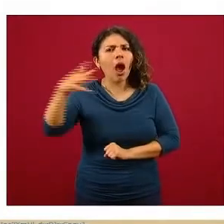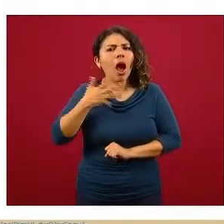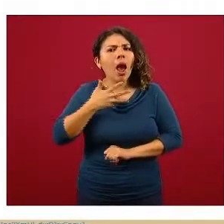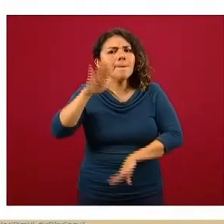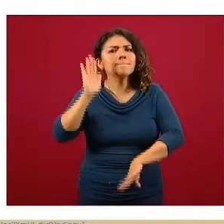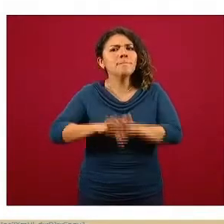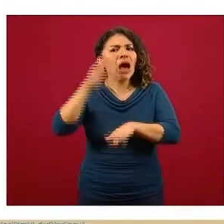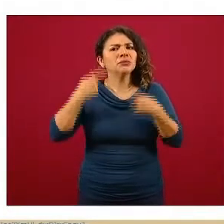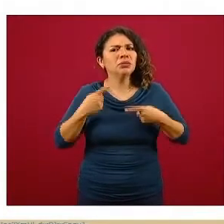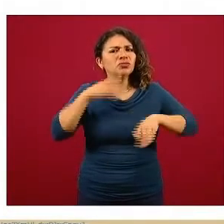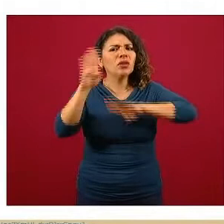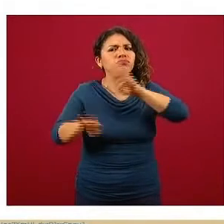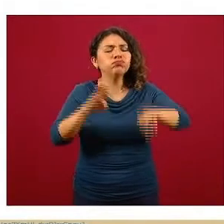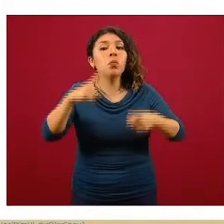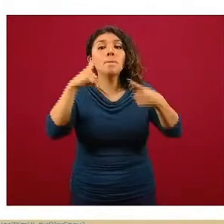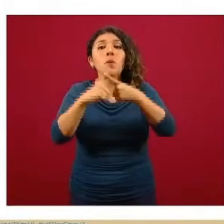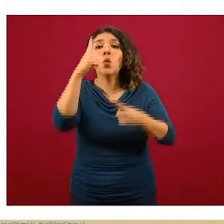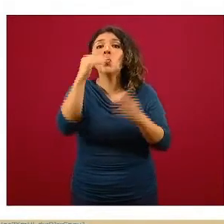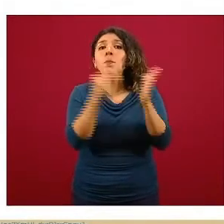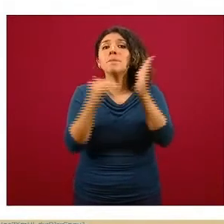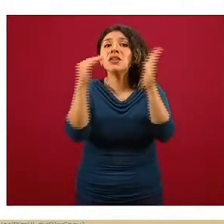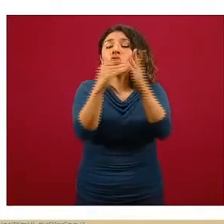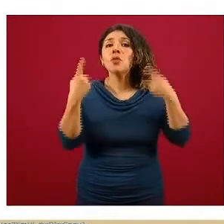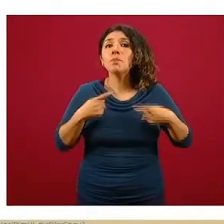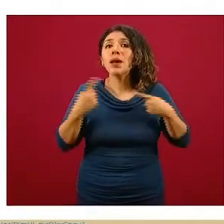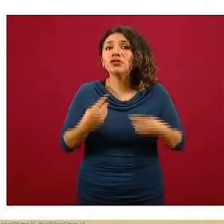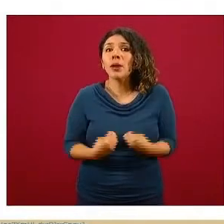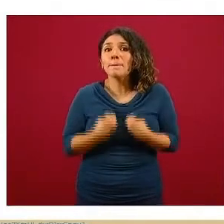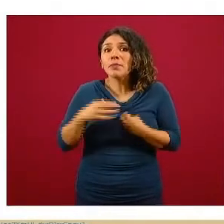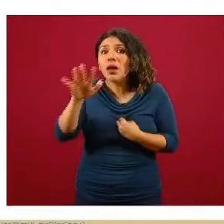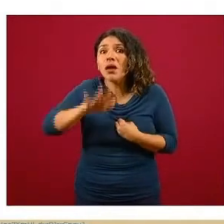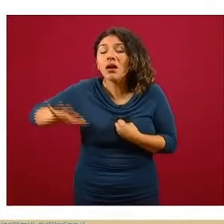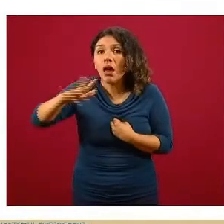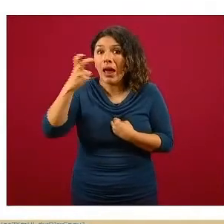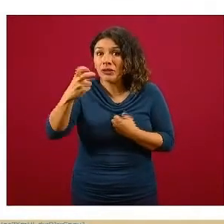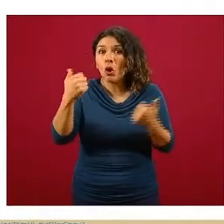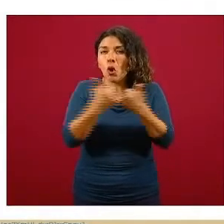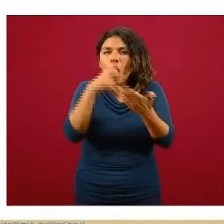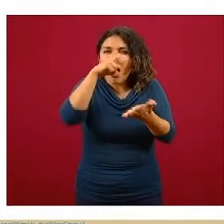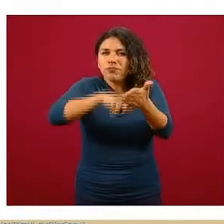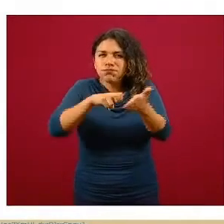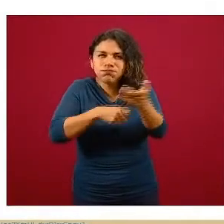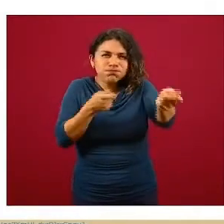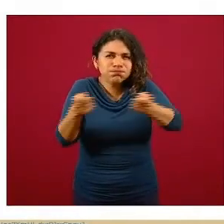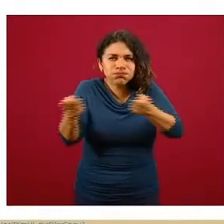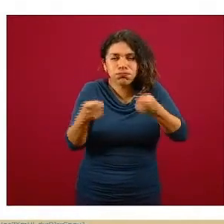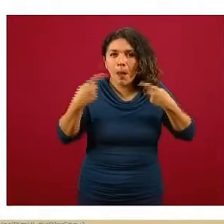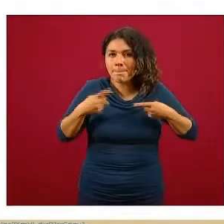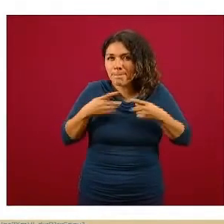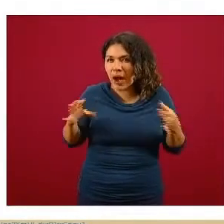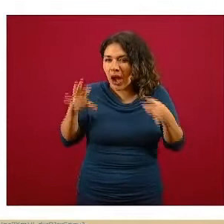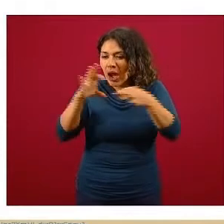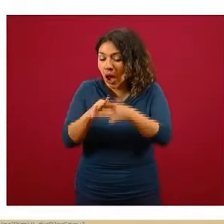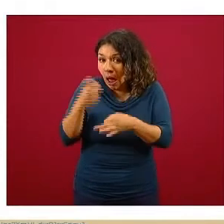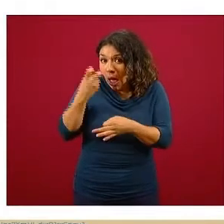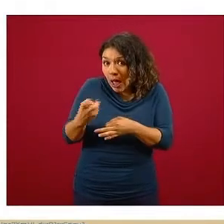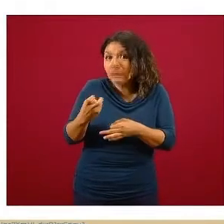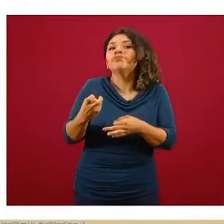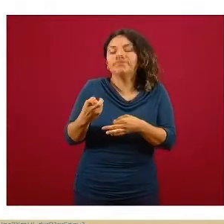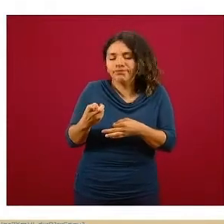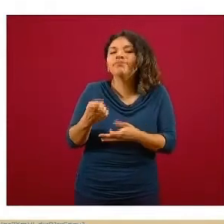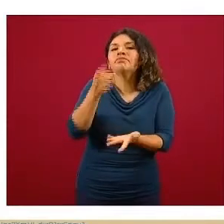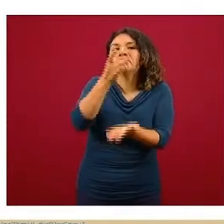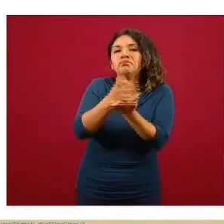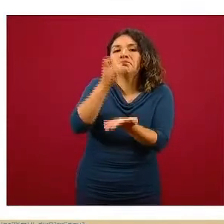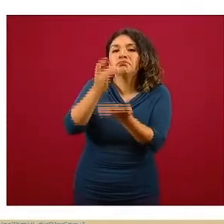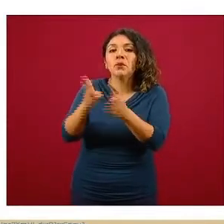cantidad de defunciones por millón de habitantes, precisamente tomando en cuenta los ajustes con su población, y vemos